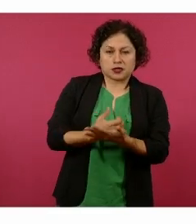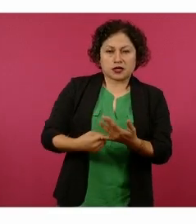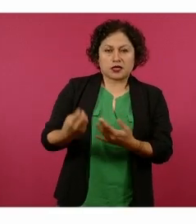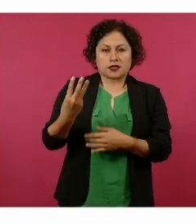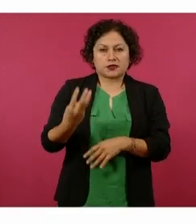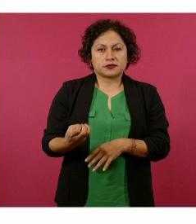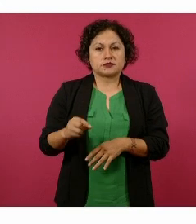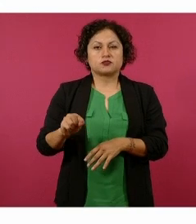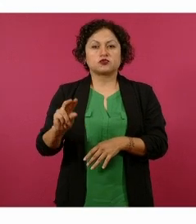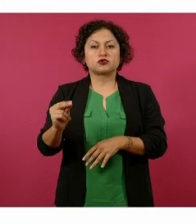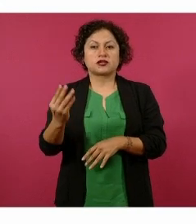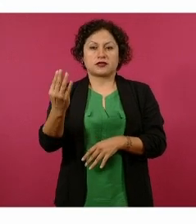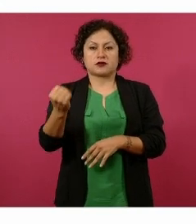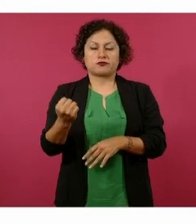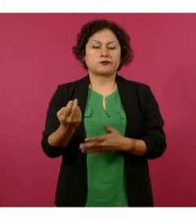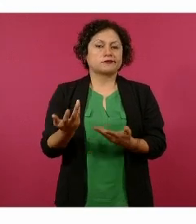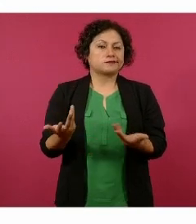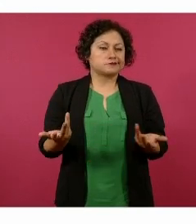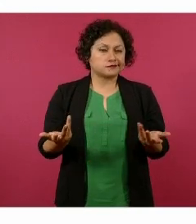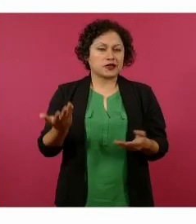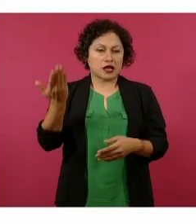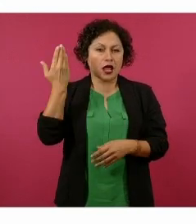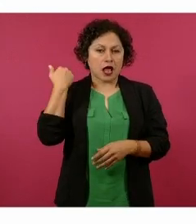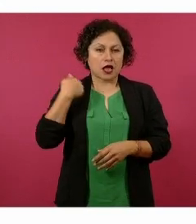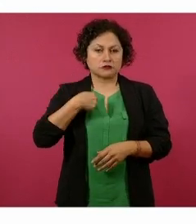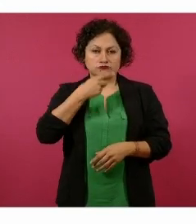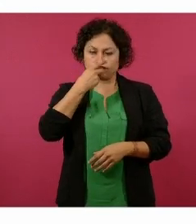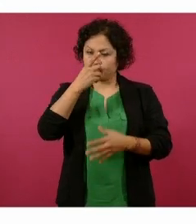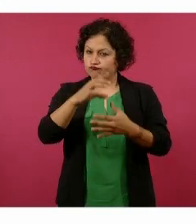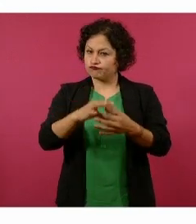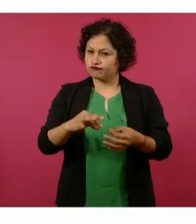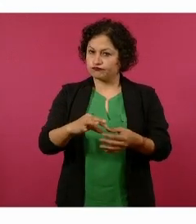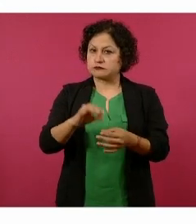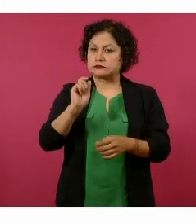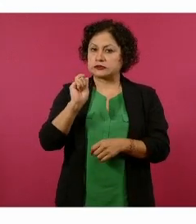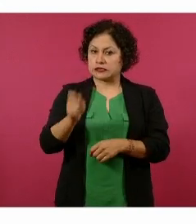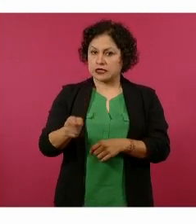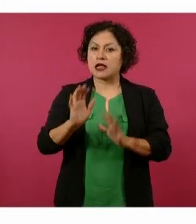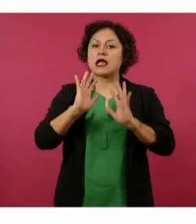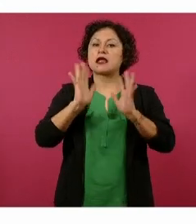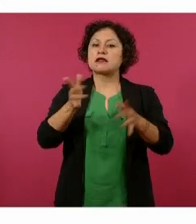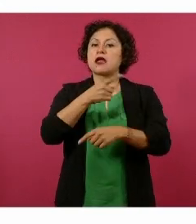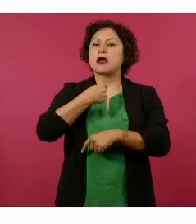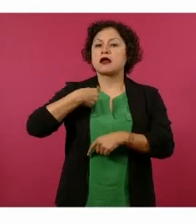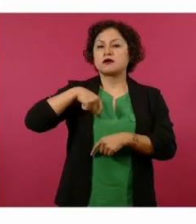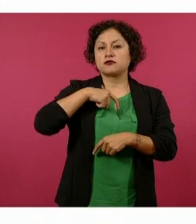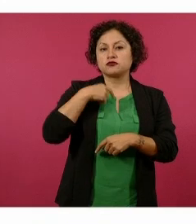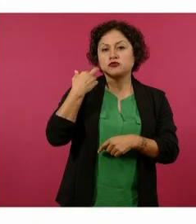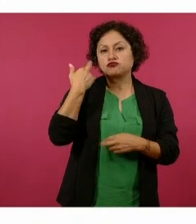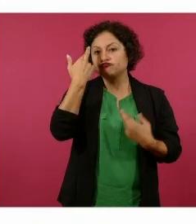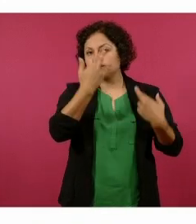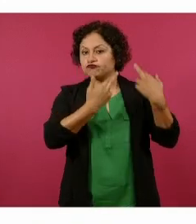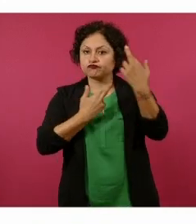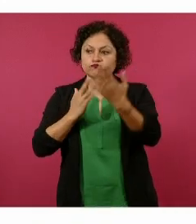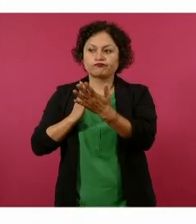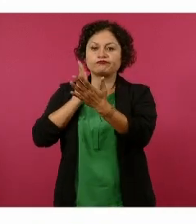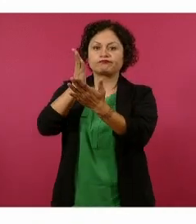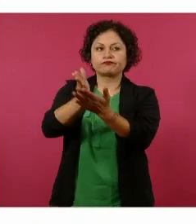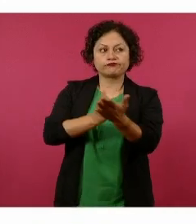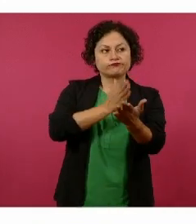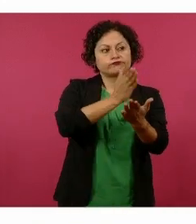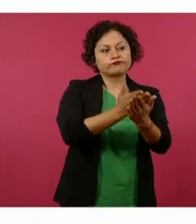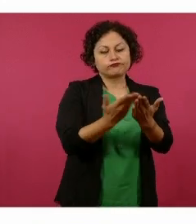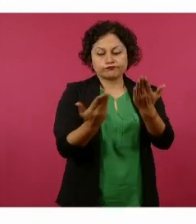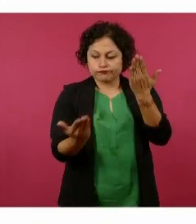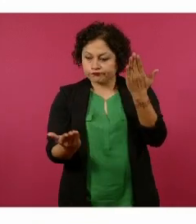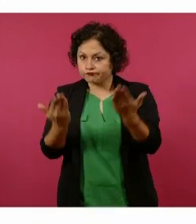de indicador de ganancia. Como les había comentado la semana pasada, ya estamos haciendo algunas visitas de constatación de precios en